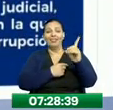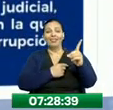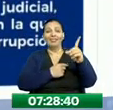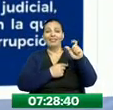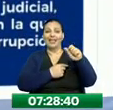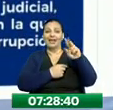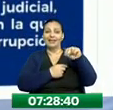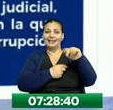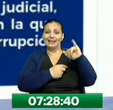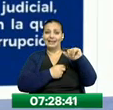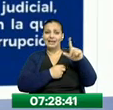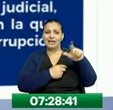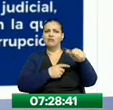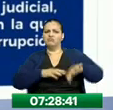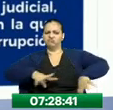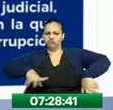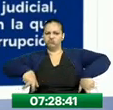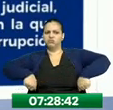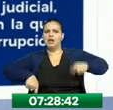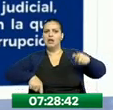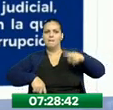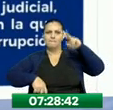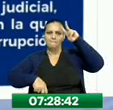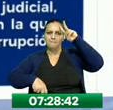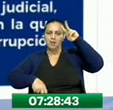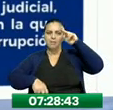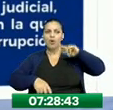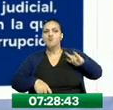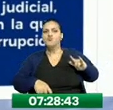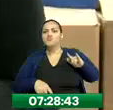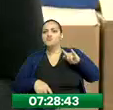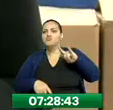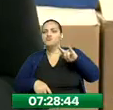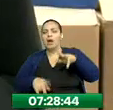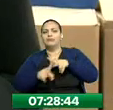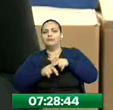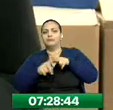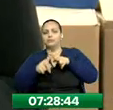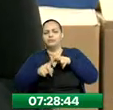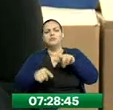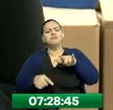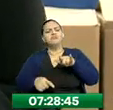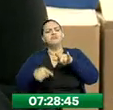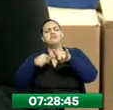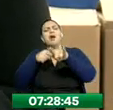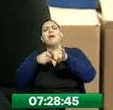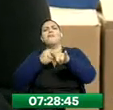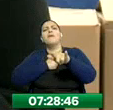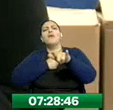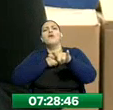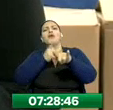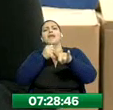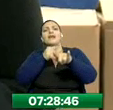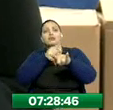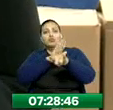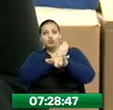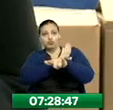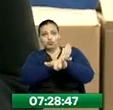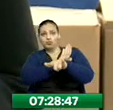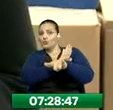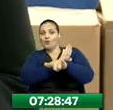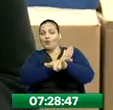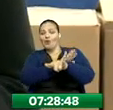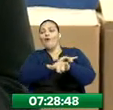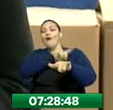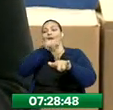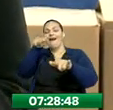por corrupción en hospitales. La ministra de Gobierno, María Paula Romo, aclaró que no fue detenido sino retenido. La fiscal